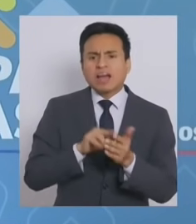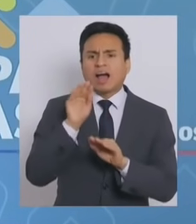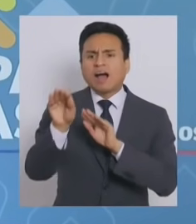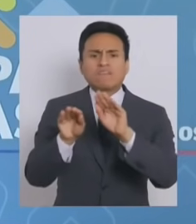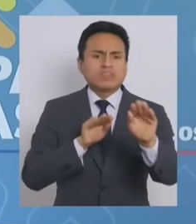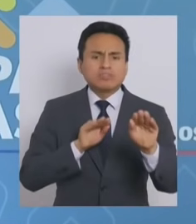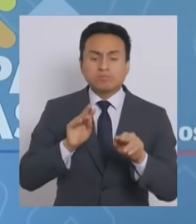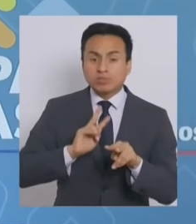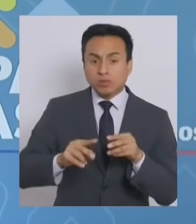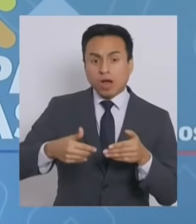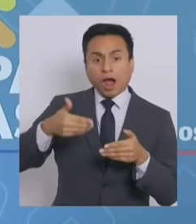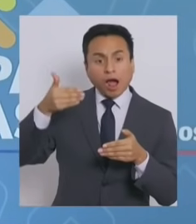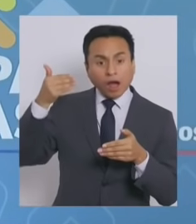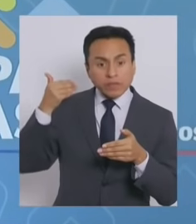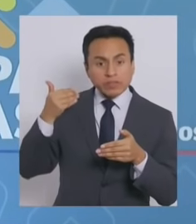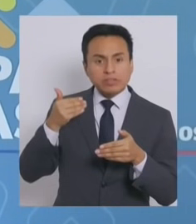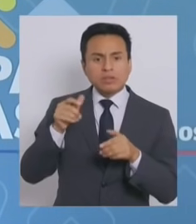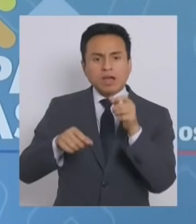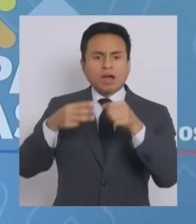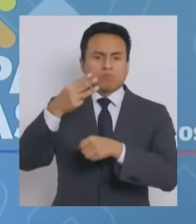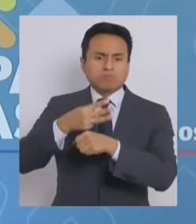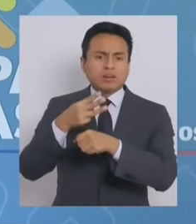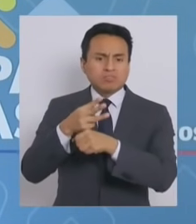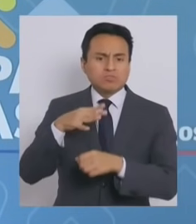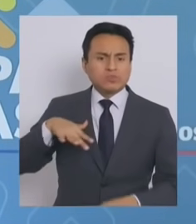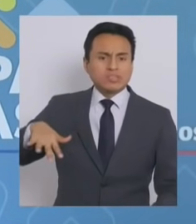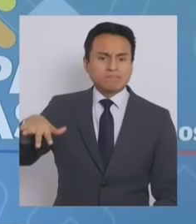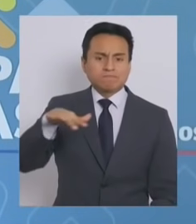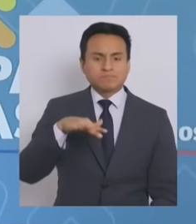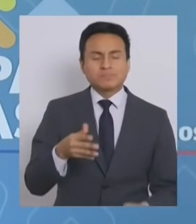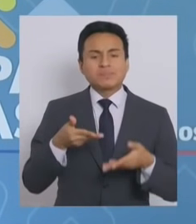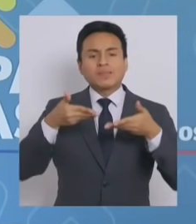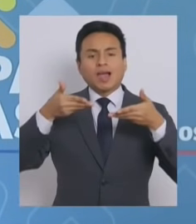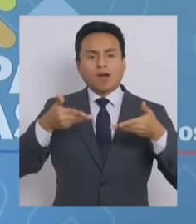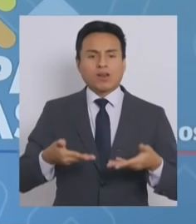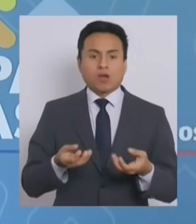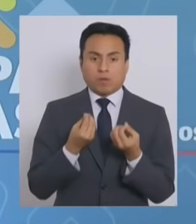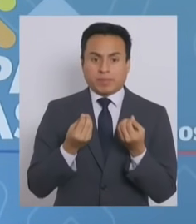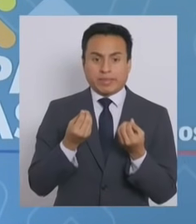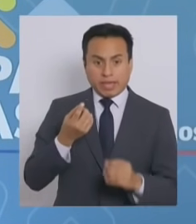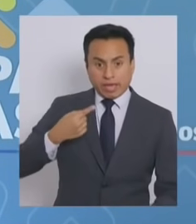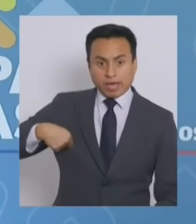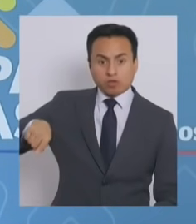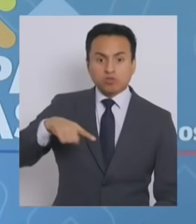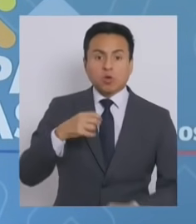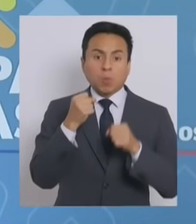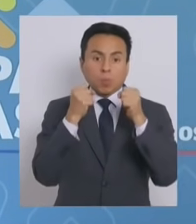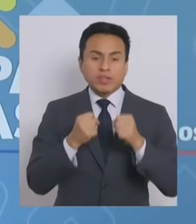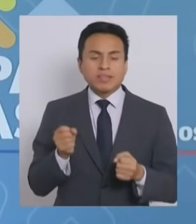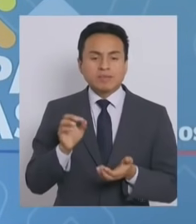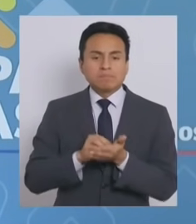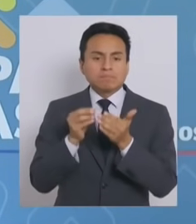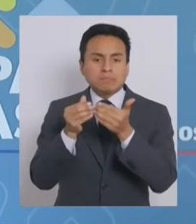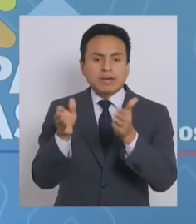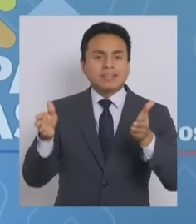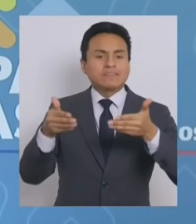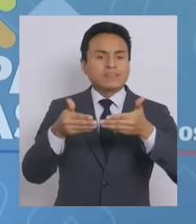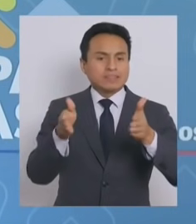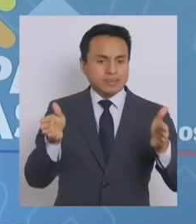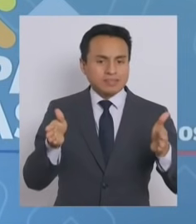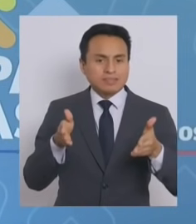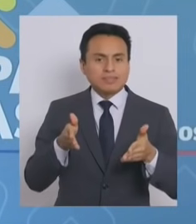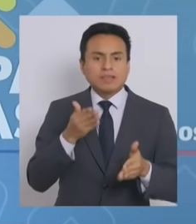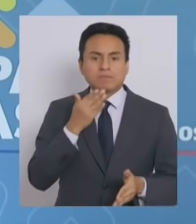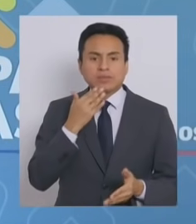se enviaron por parte de los adultos mayores obviamente ellos pueden tener más libertad y